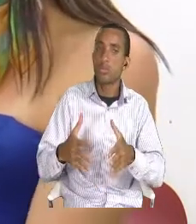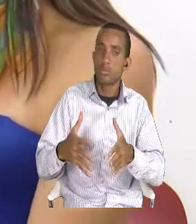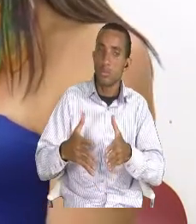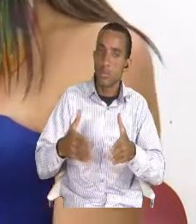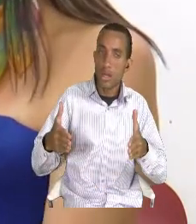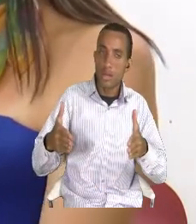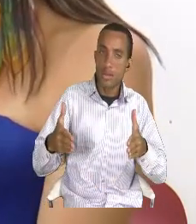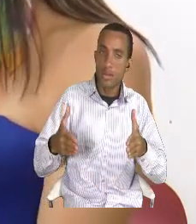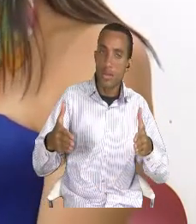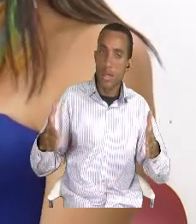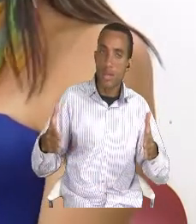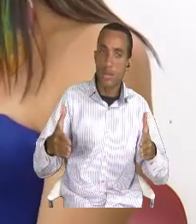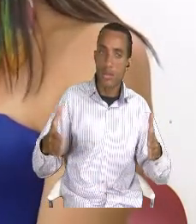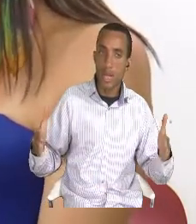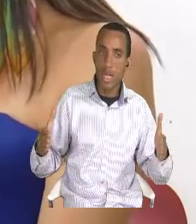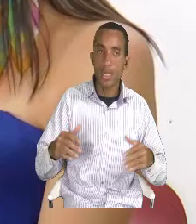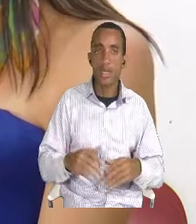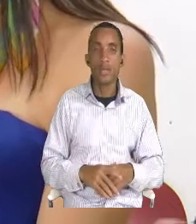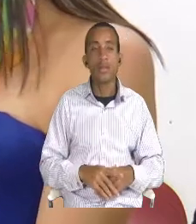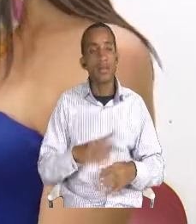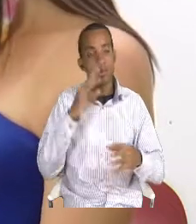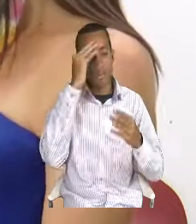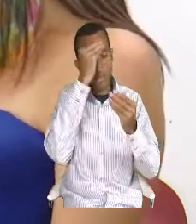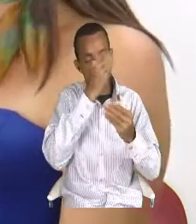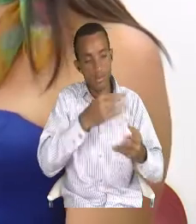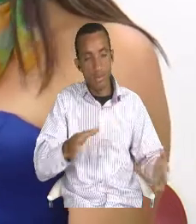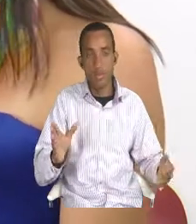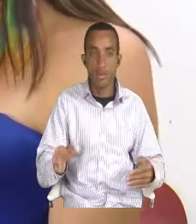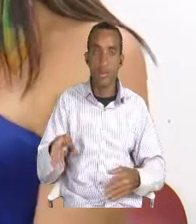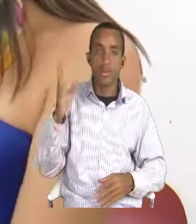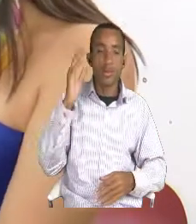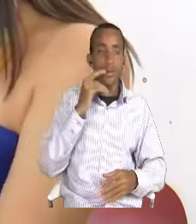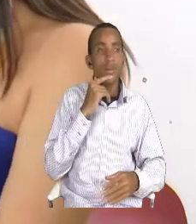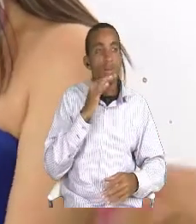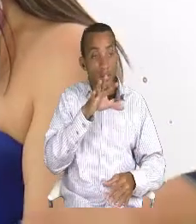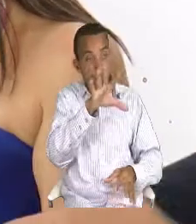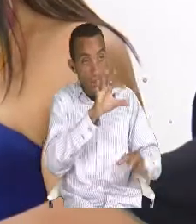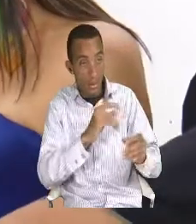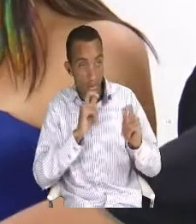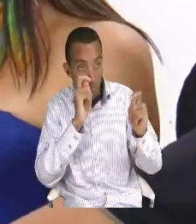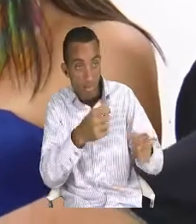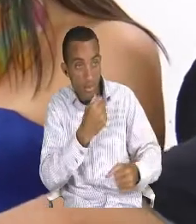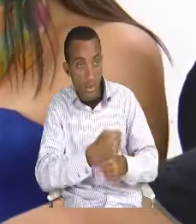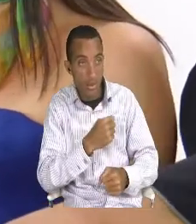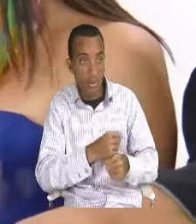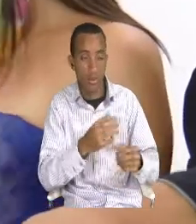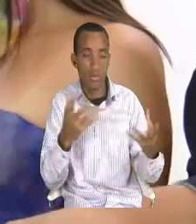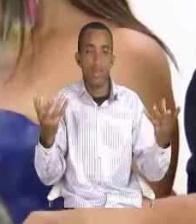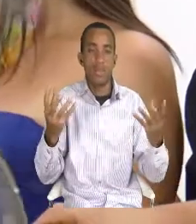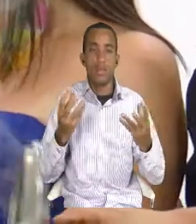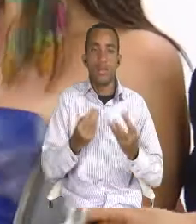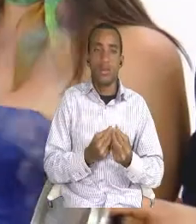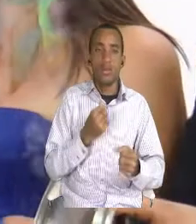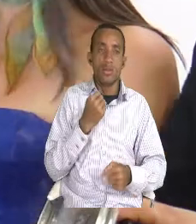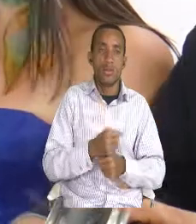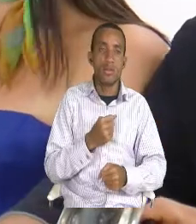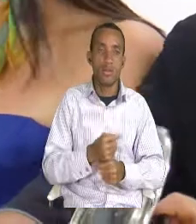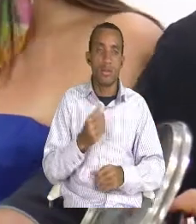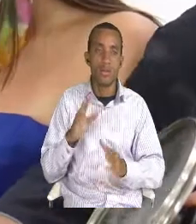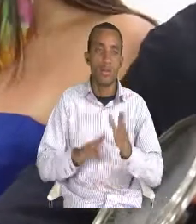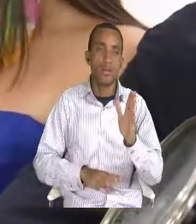creciendo todos los días, afortunadas, bendecidos por el Señor, dando empleo, uh-huh, tenemos un gran equipo de trabajo, y eso es lo que nos hace cada día ser grandes